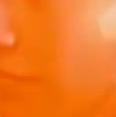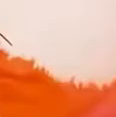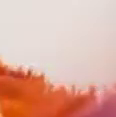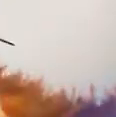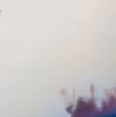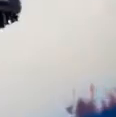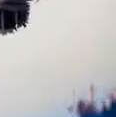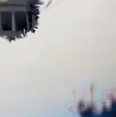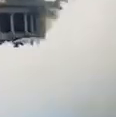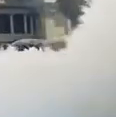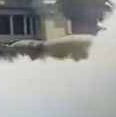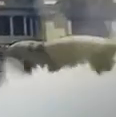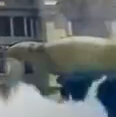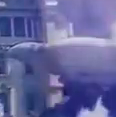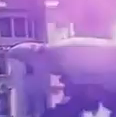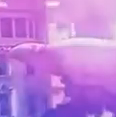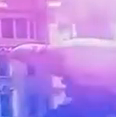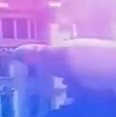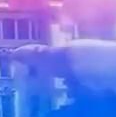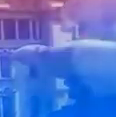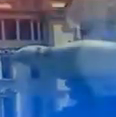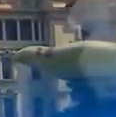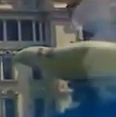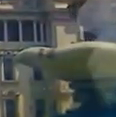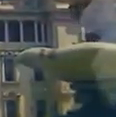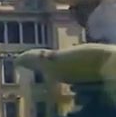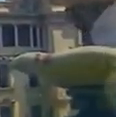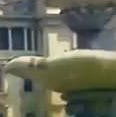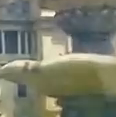a la señal de gobierno.